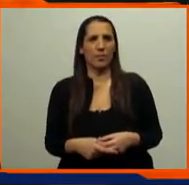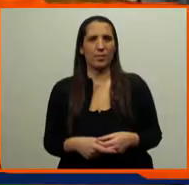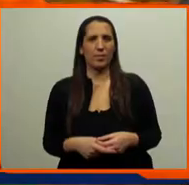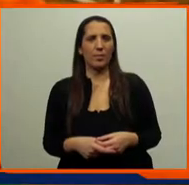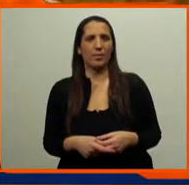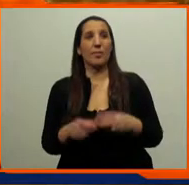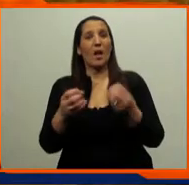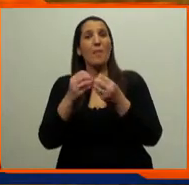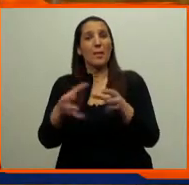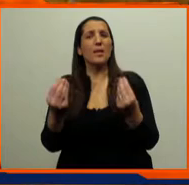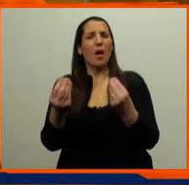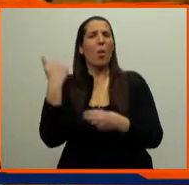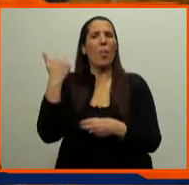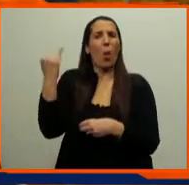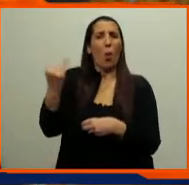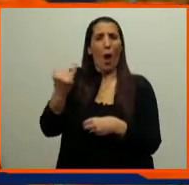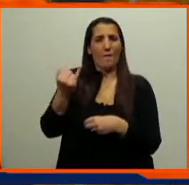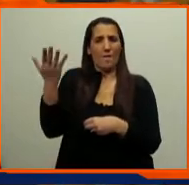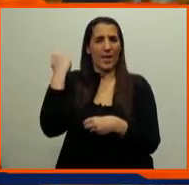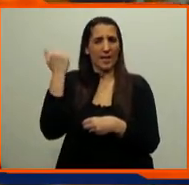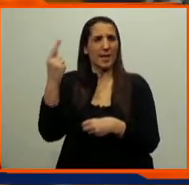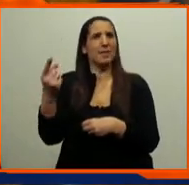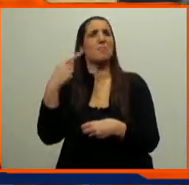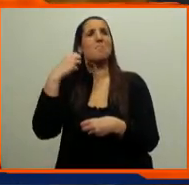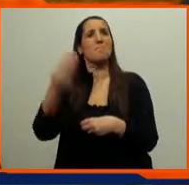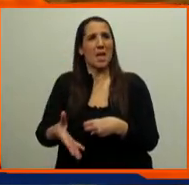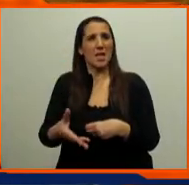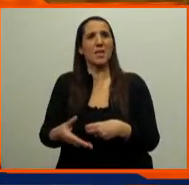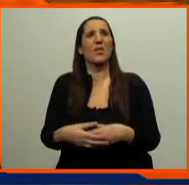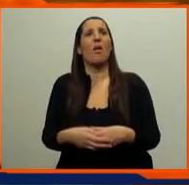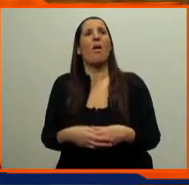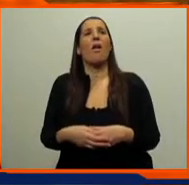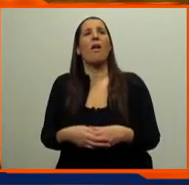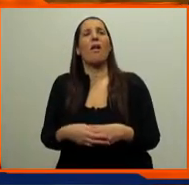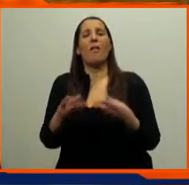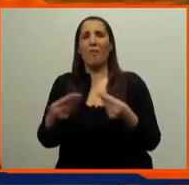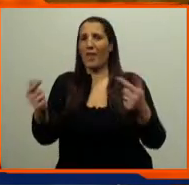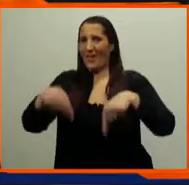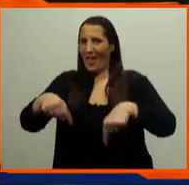Todo esto había comenzado el jueves y tuvo hoy su punto final.